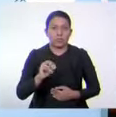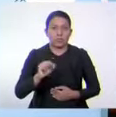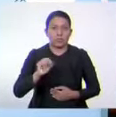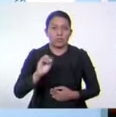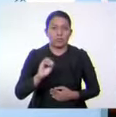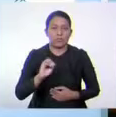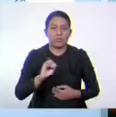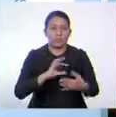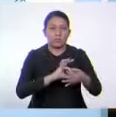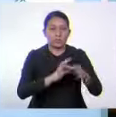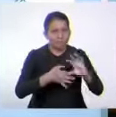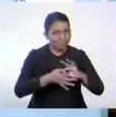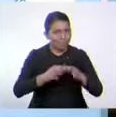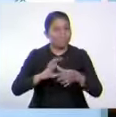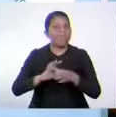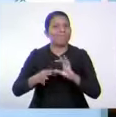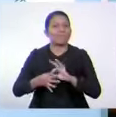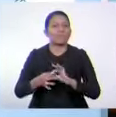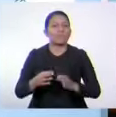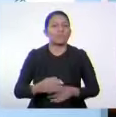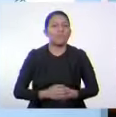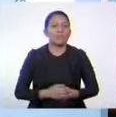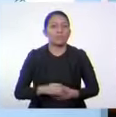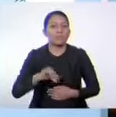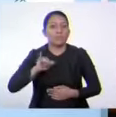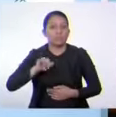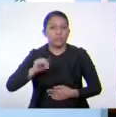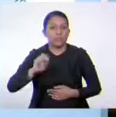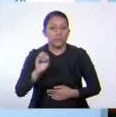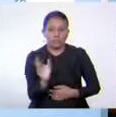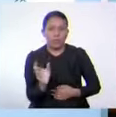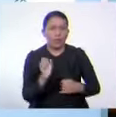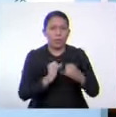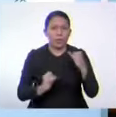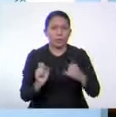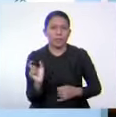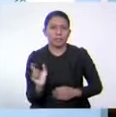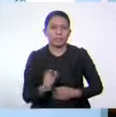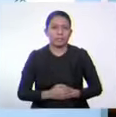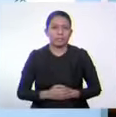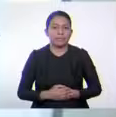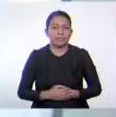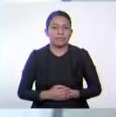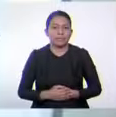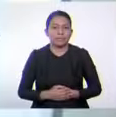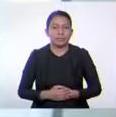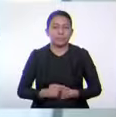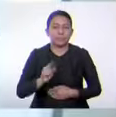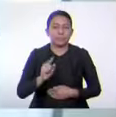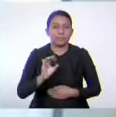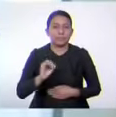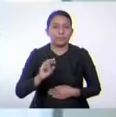cadena y la terminación ino. Para sus fórmulas